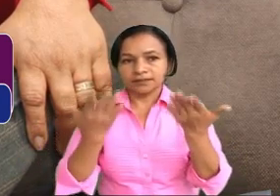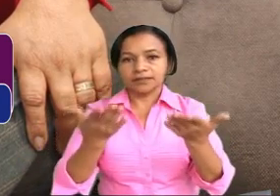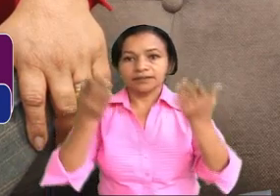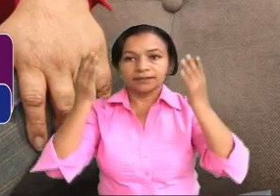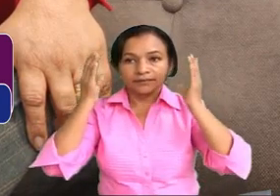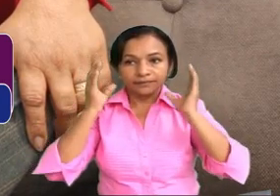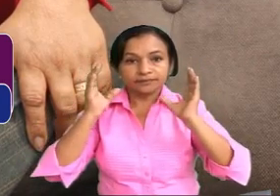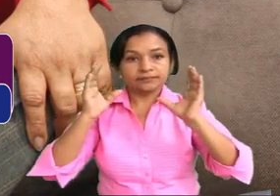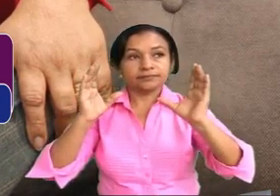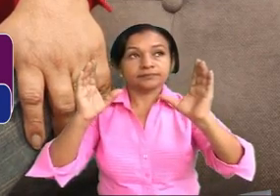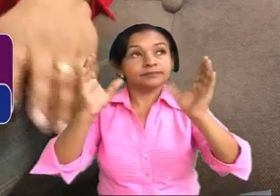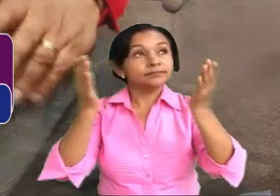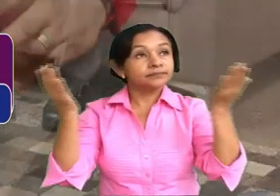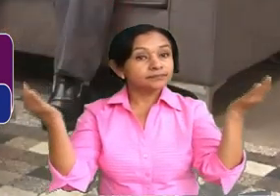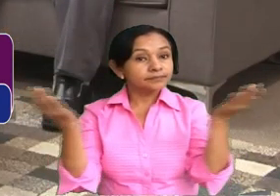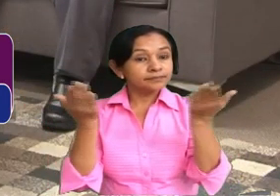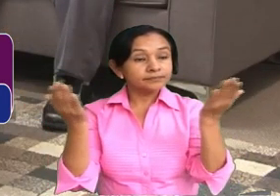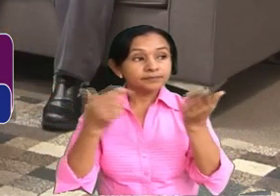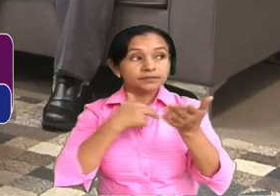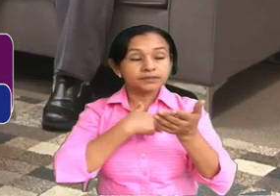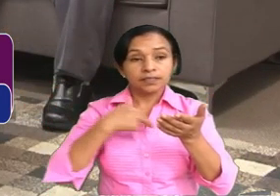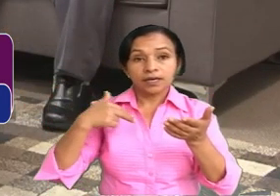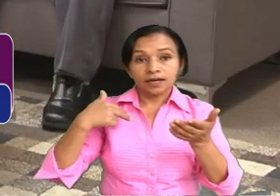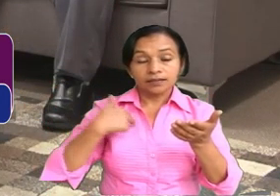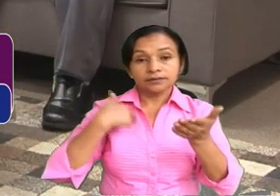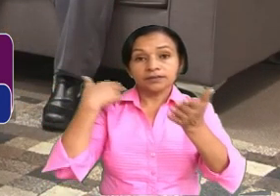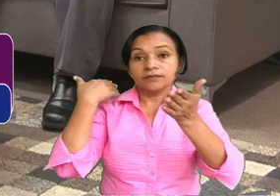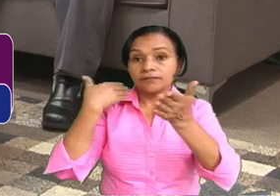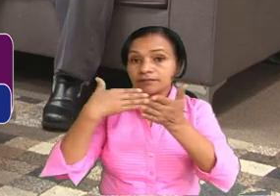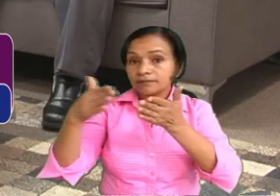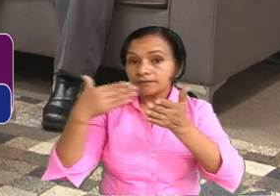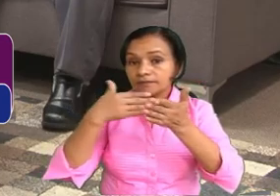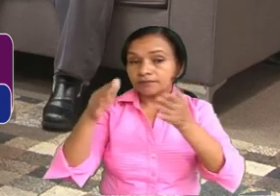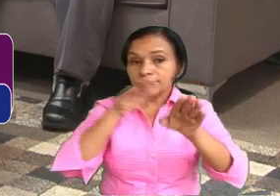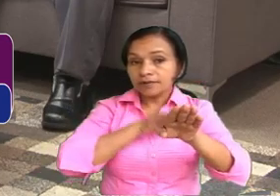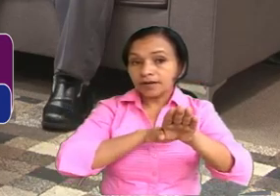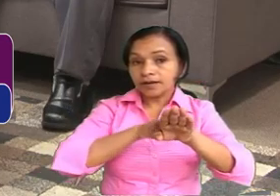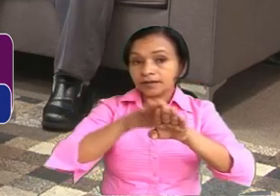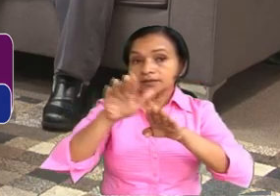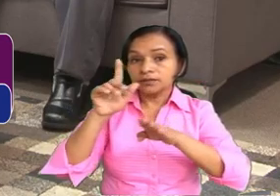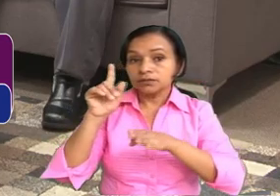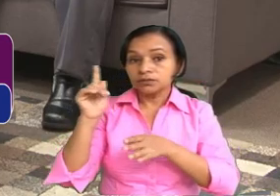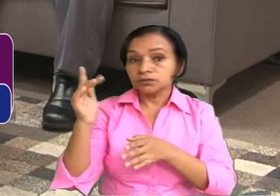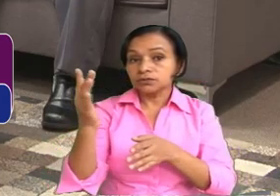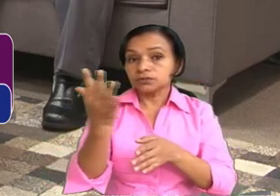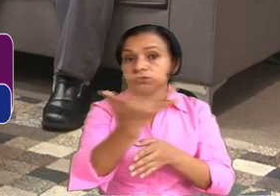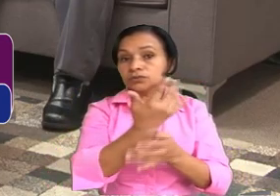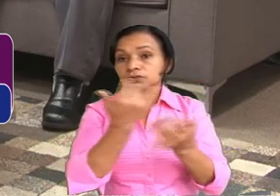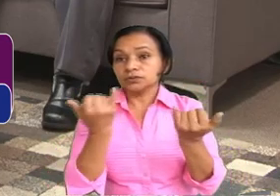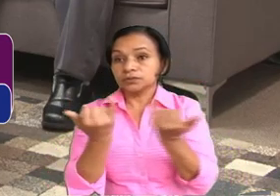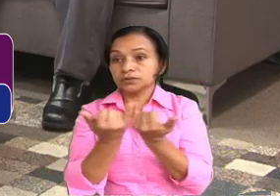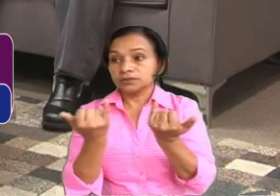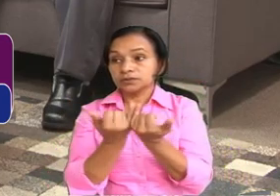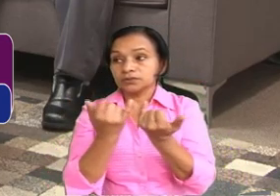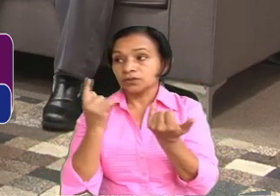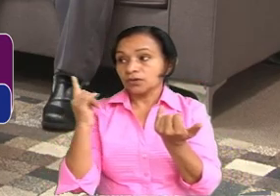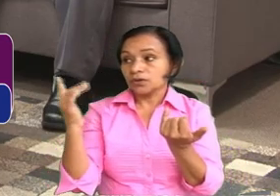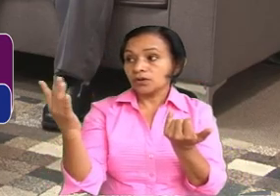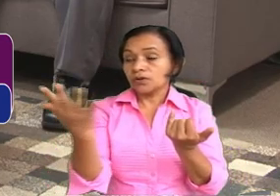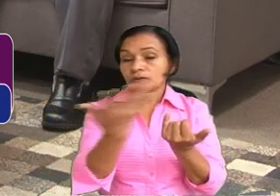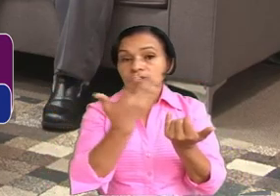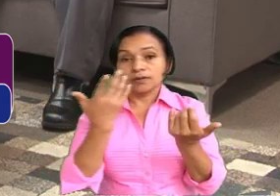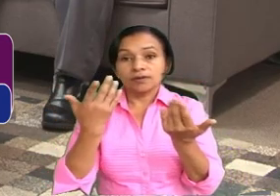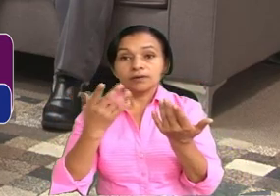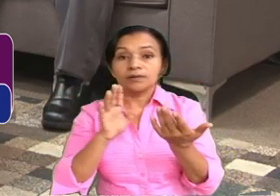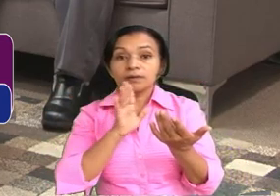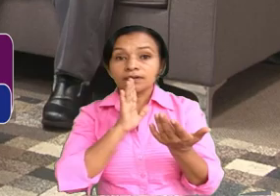caribeña. Esto hace accesible que todos tengan la oportunidad de ir estudiando, ir profesionalizándose en su